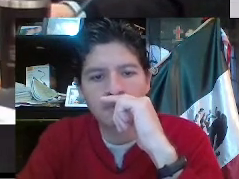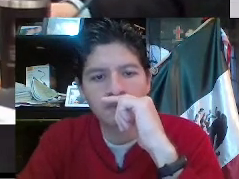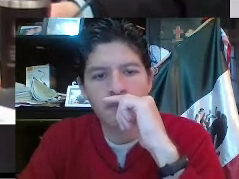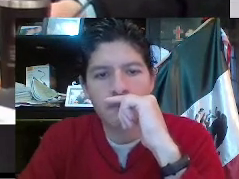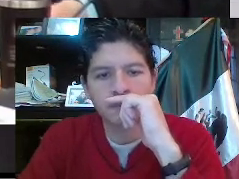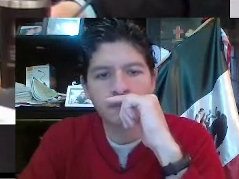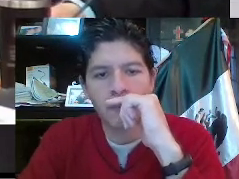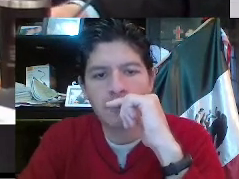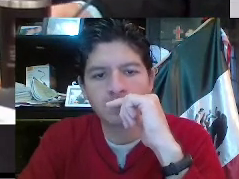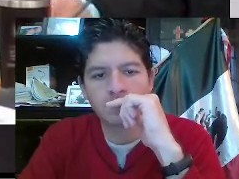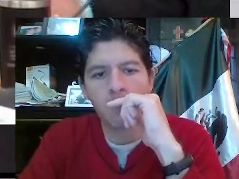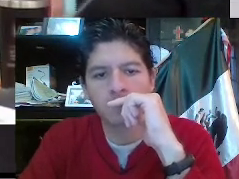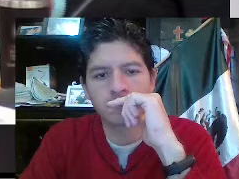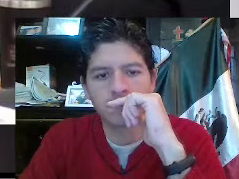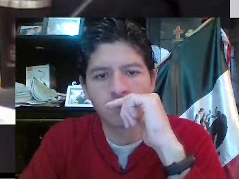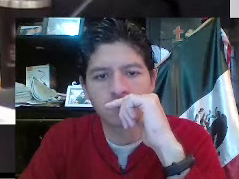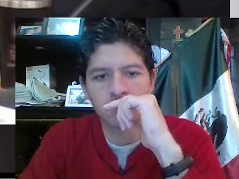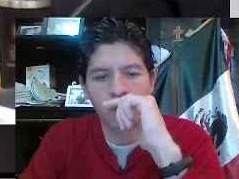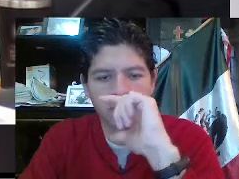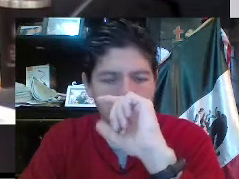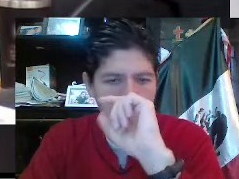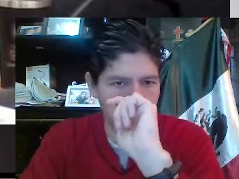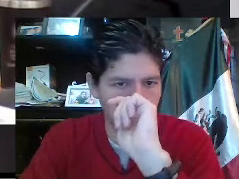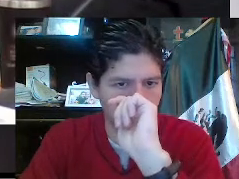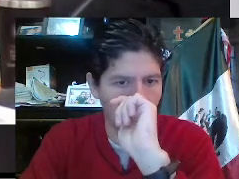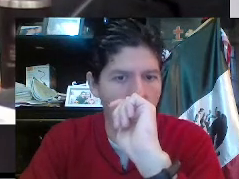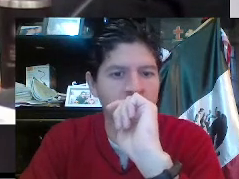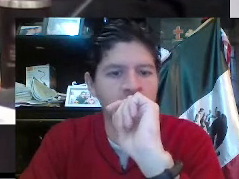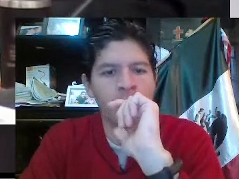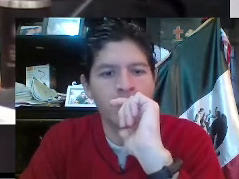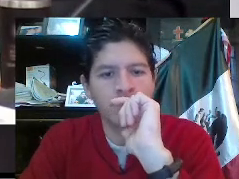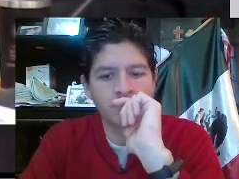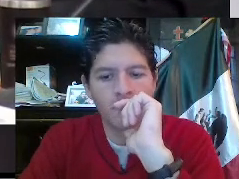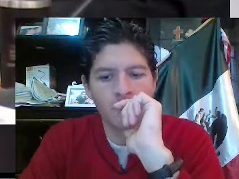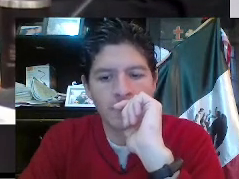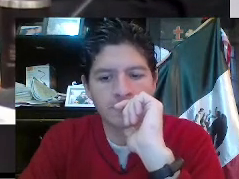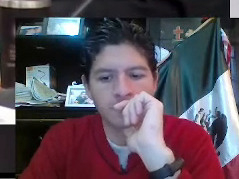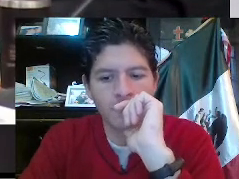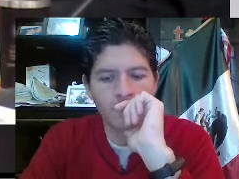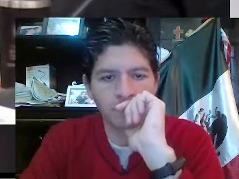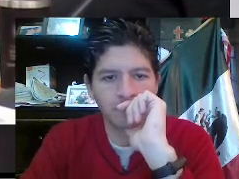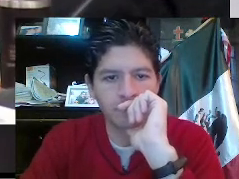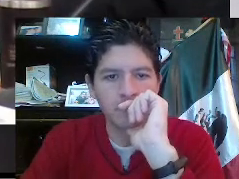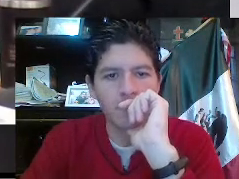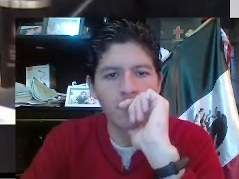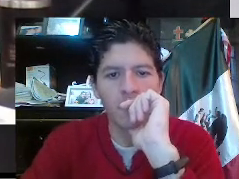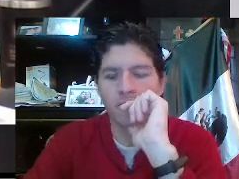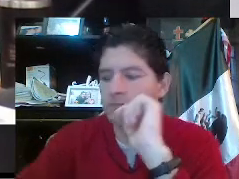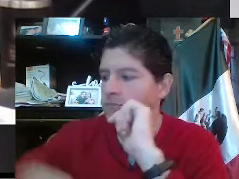simulación. Actualmente son 243 centrales y cuentan con